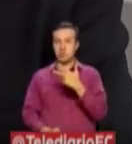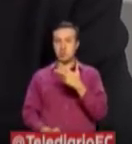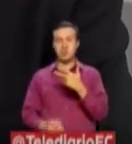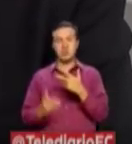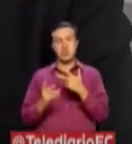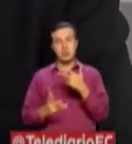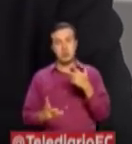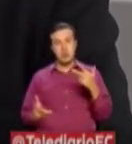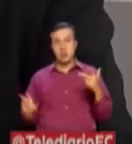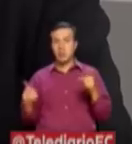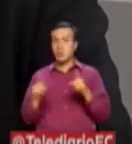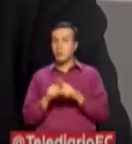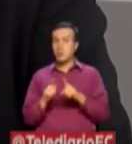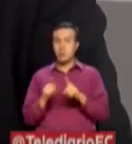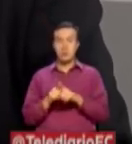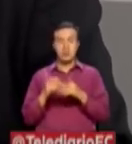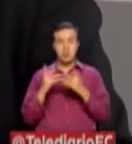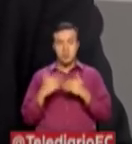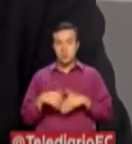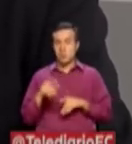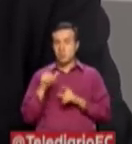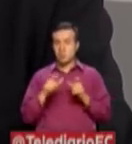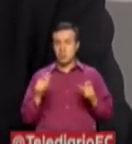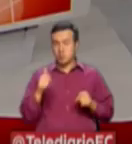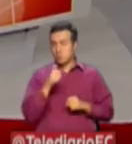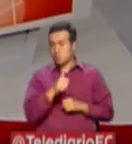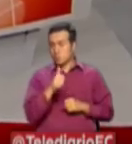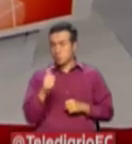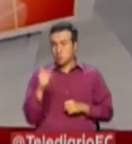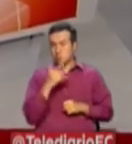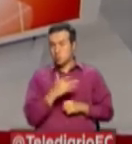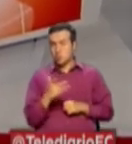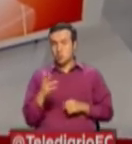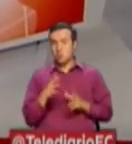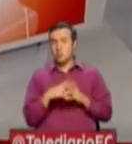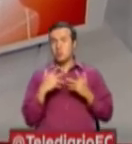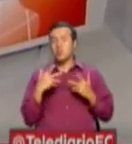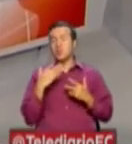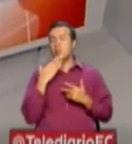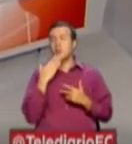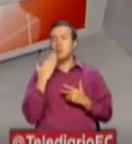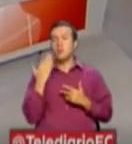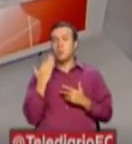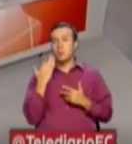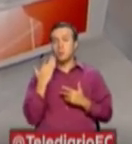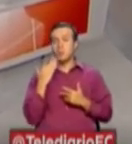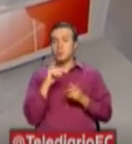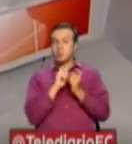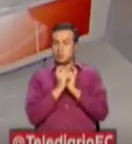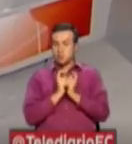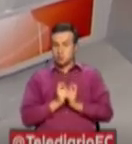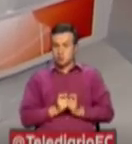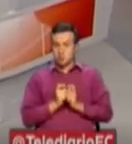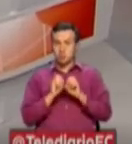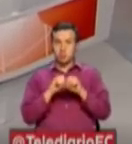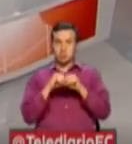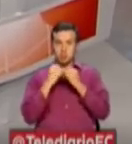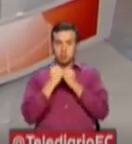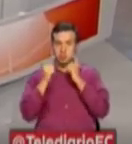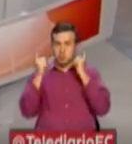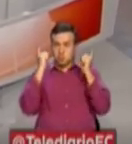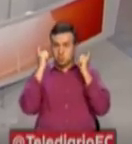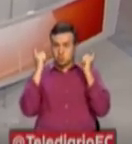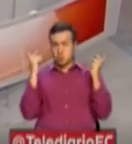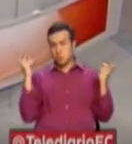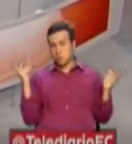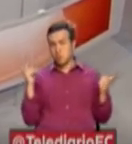probablemente también de la respuesta que vio la ciudadanía de manera mayoritaria tiene que ver con la demanda de renovación de los organismos de control